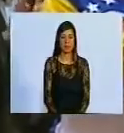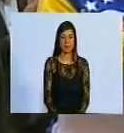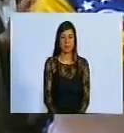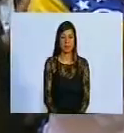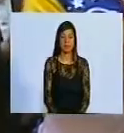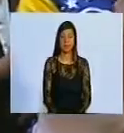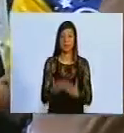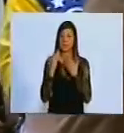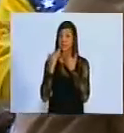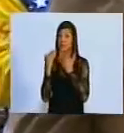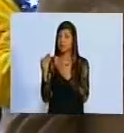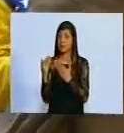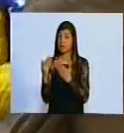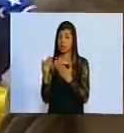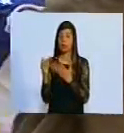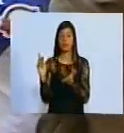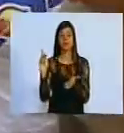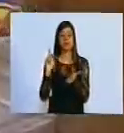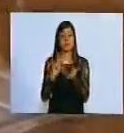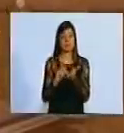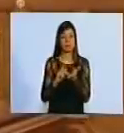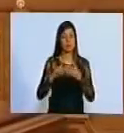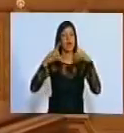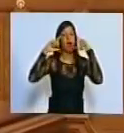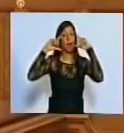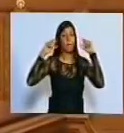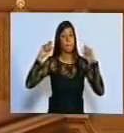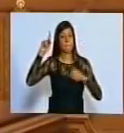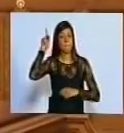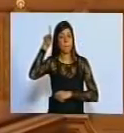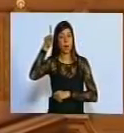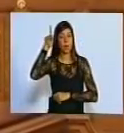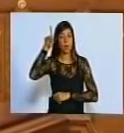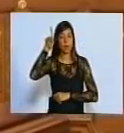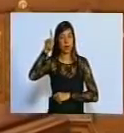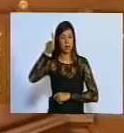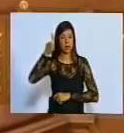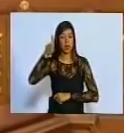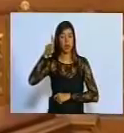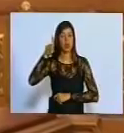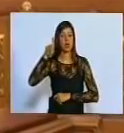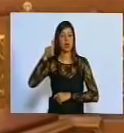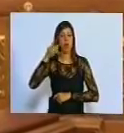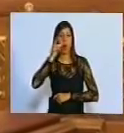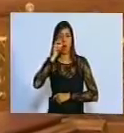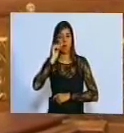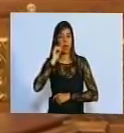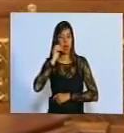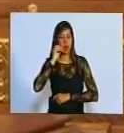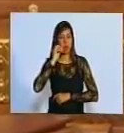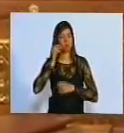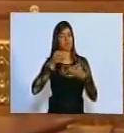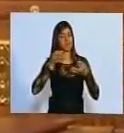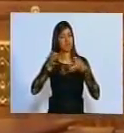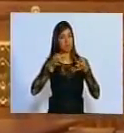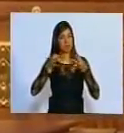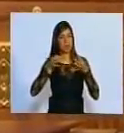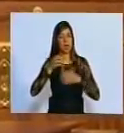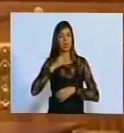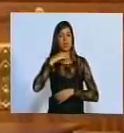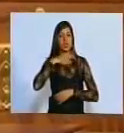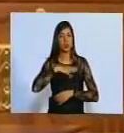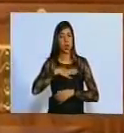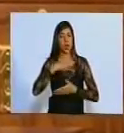Quiero agradecer al profesor Jonathan Montilla por haber traído un episodio de nuestra